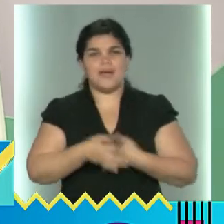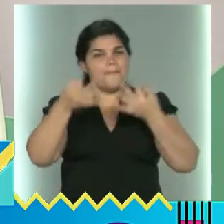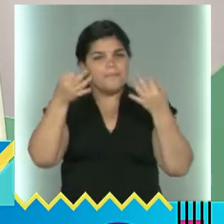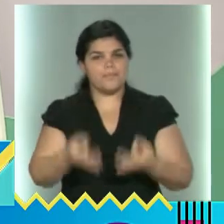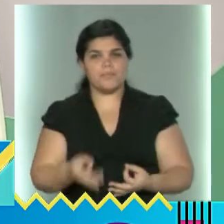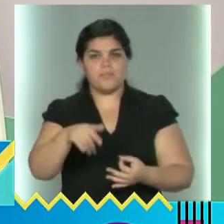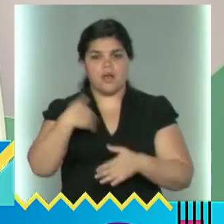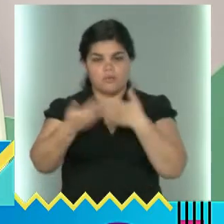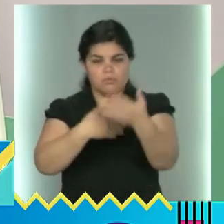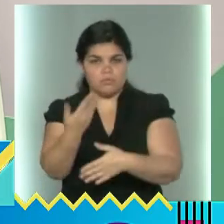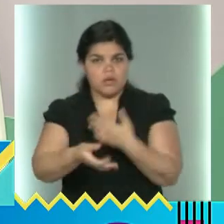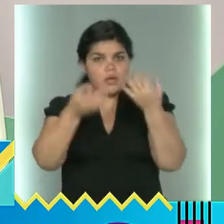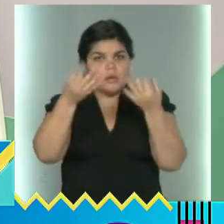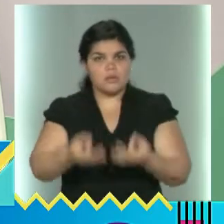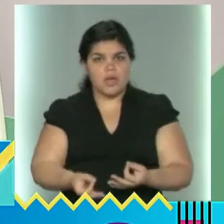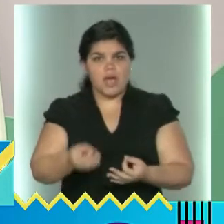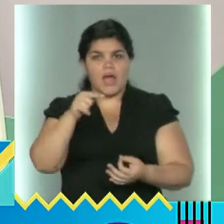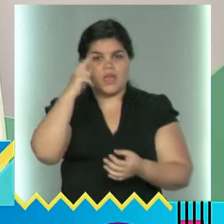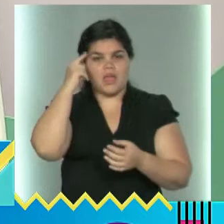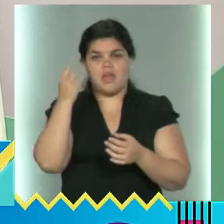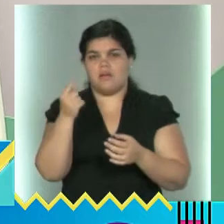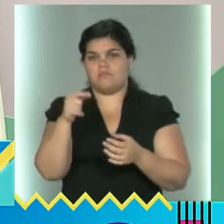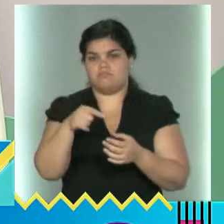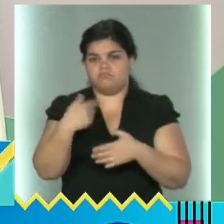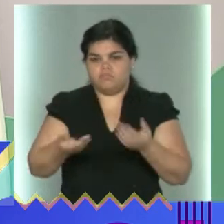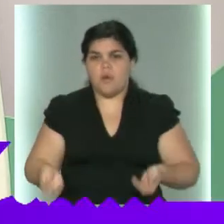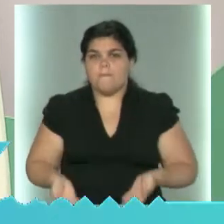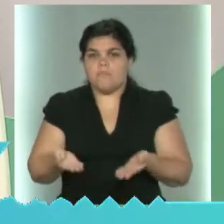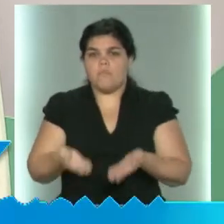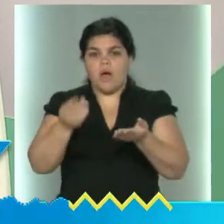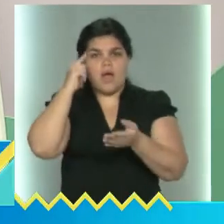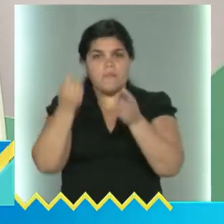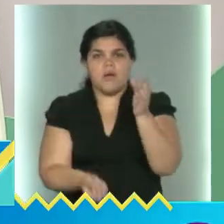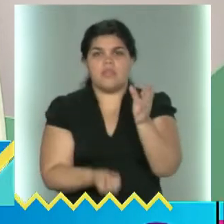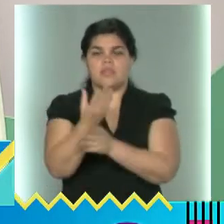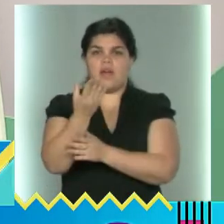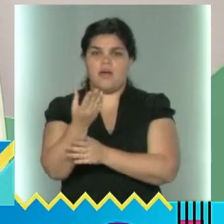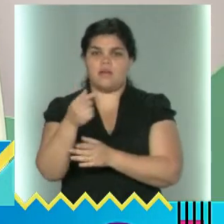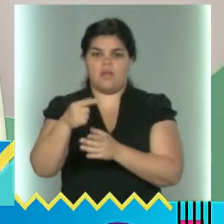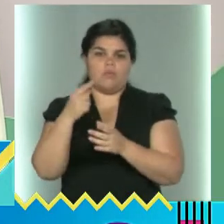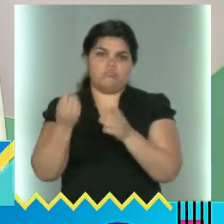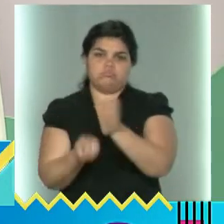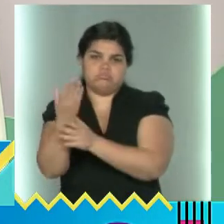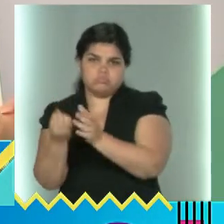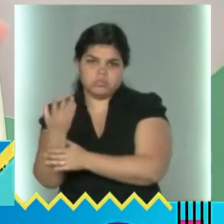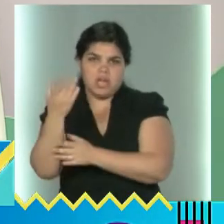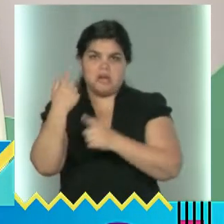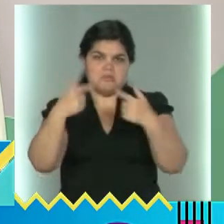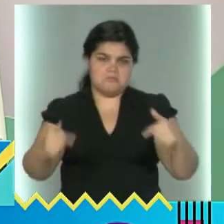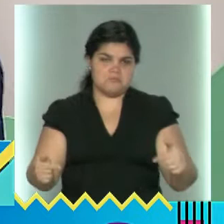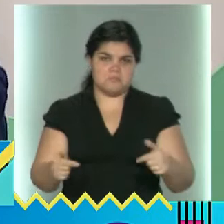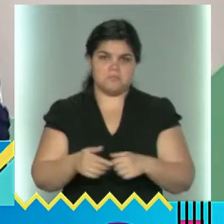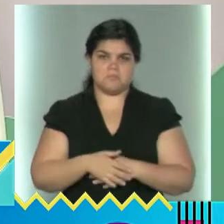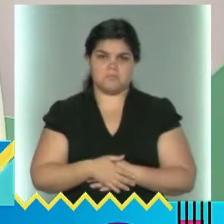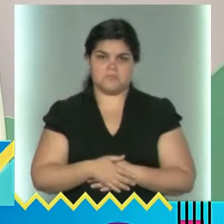para precisamente querer hacer surgir estas motivaciones de inventar algo, de crear. Al contrario,